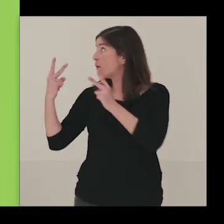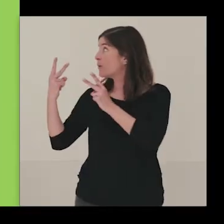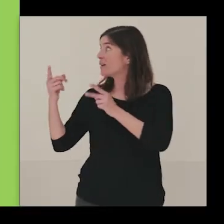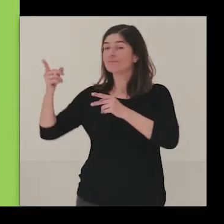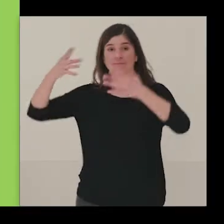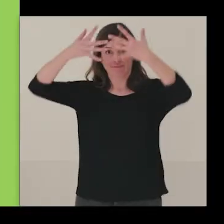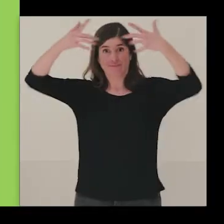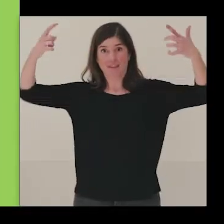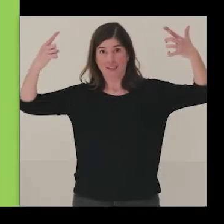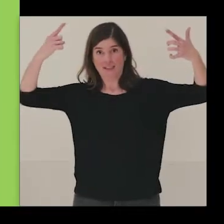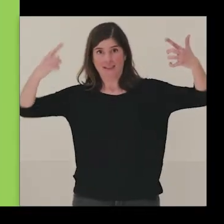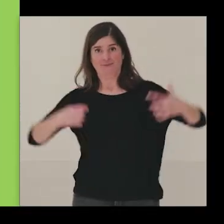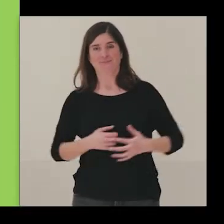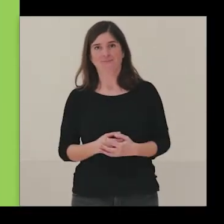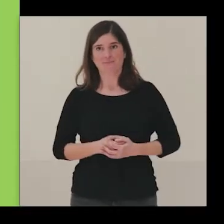arriba,